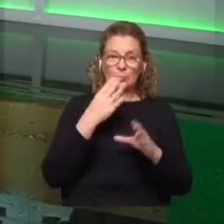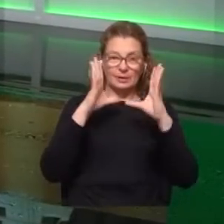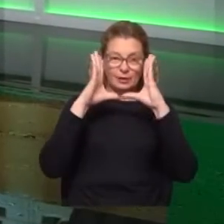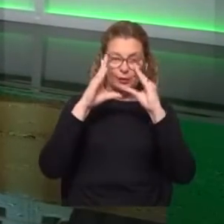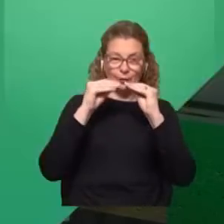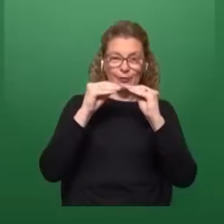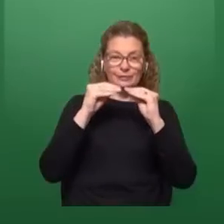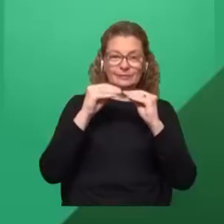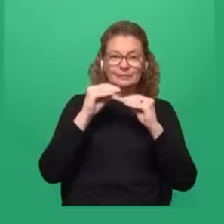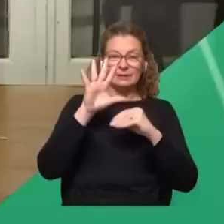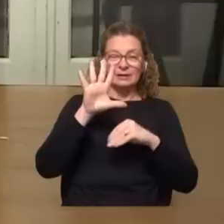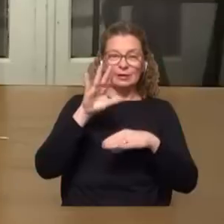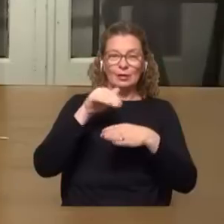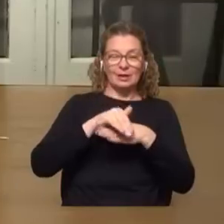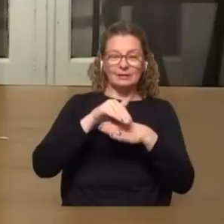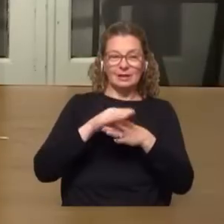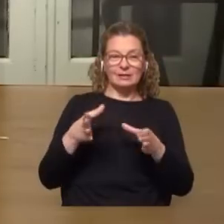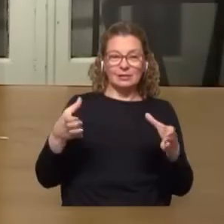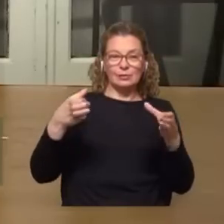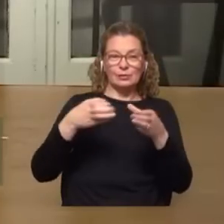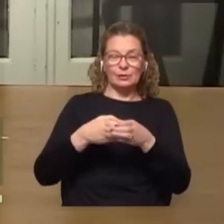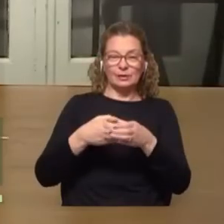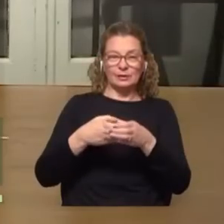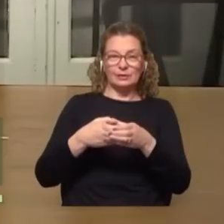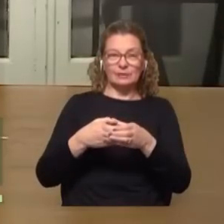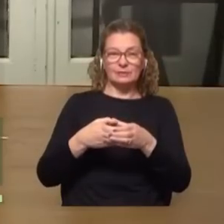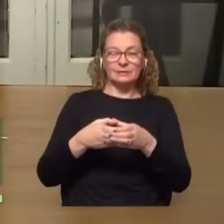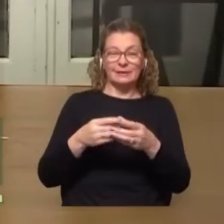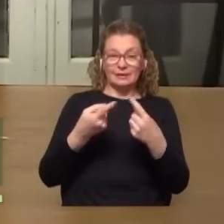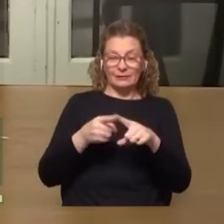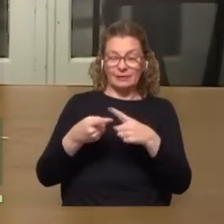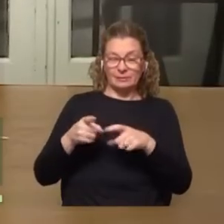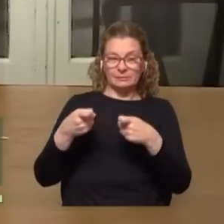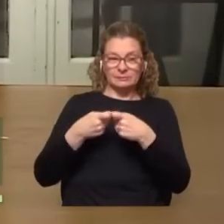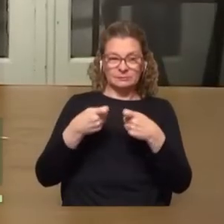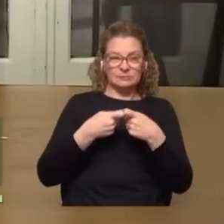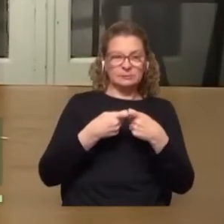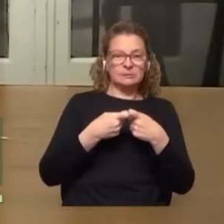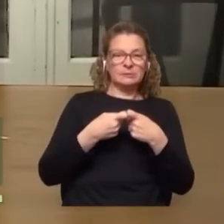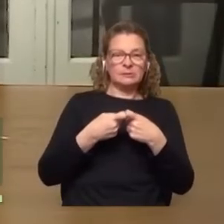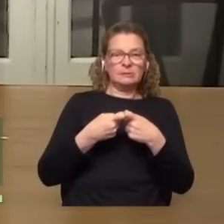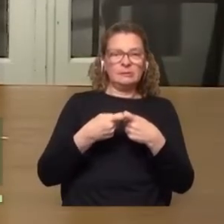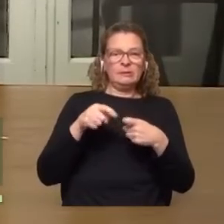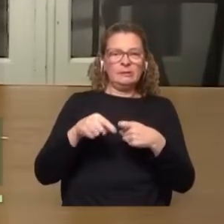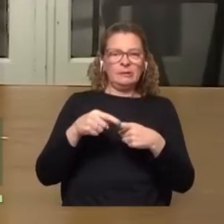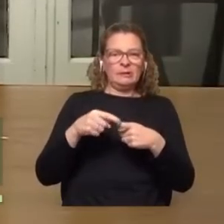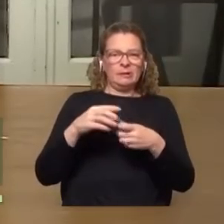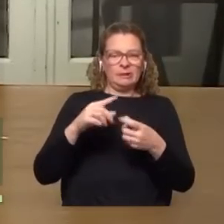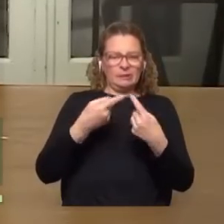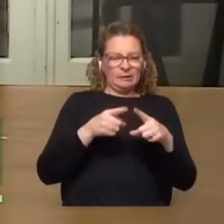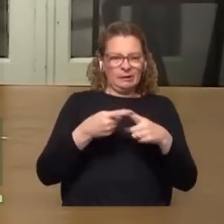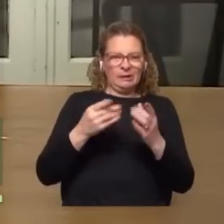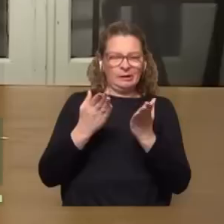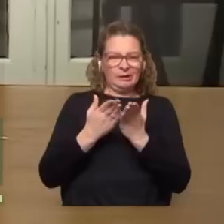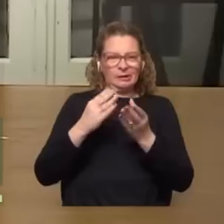Sí desde las cinco de la tarde están reunidas la representación de las distintas asociaciones en este caso de asignaturas